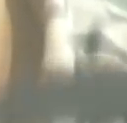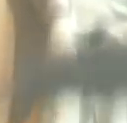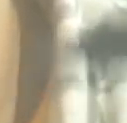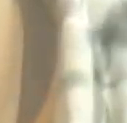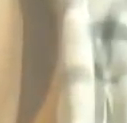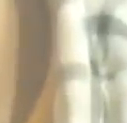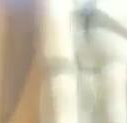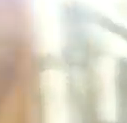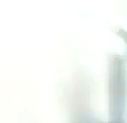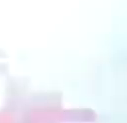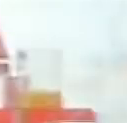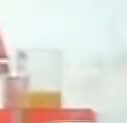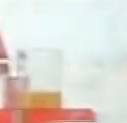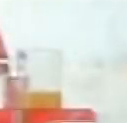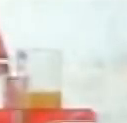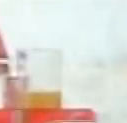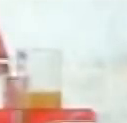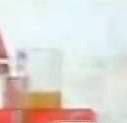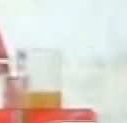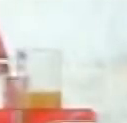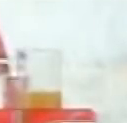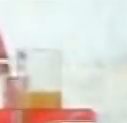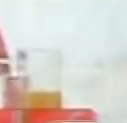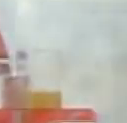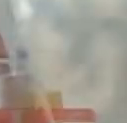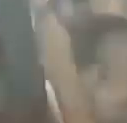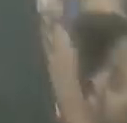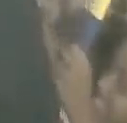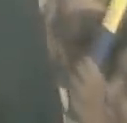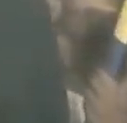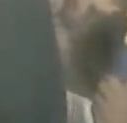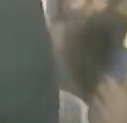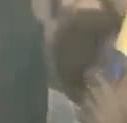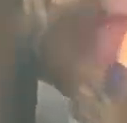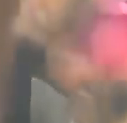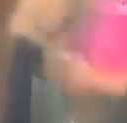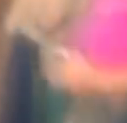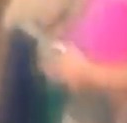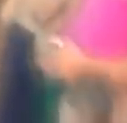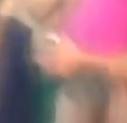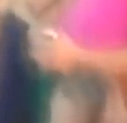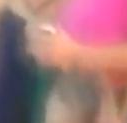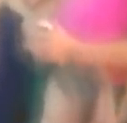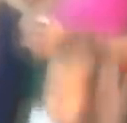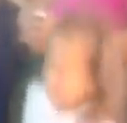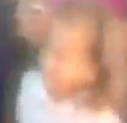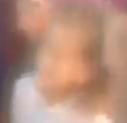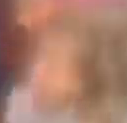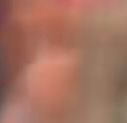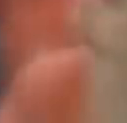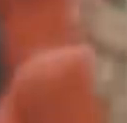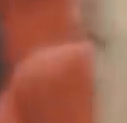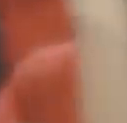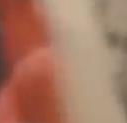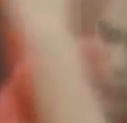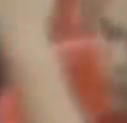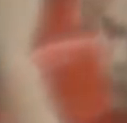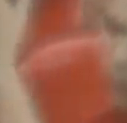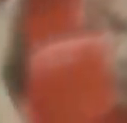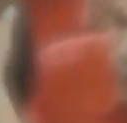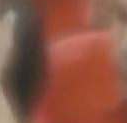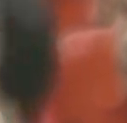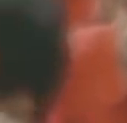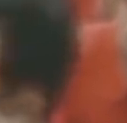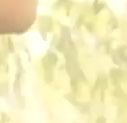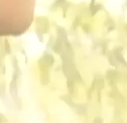han de faltar. Por un caminito yo te fui a buscar. Muy